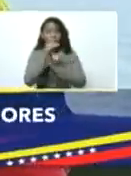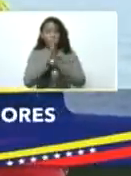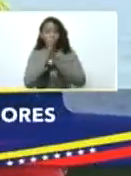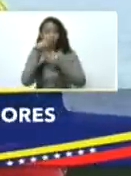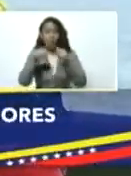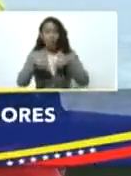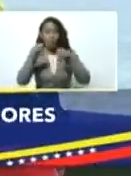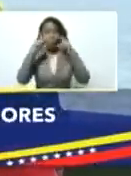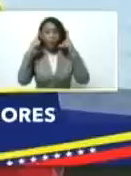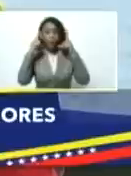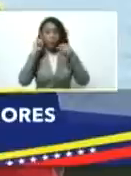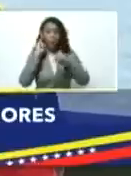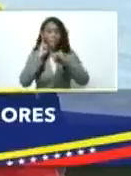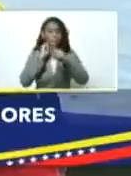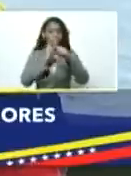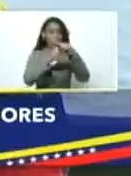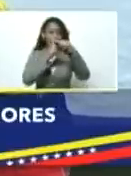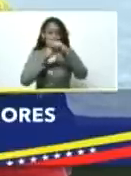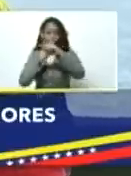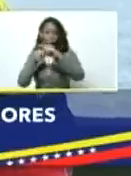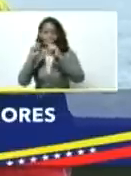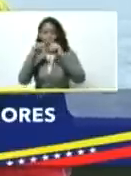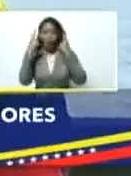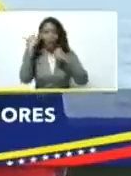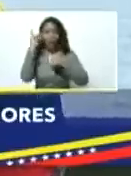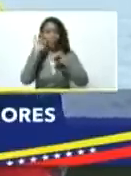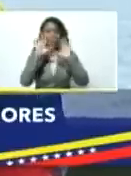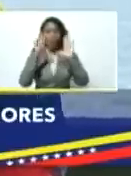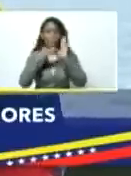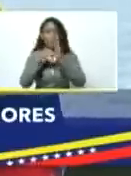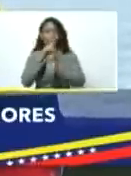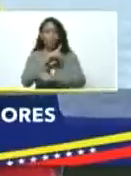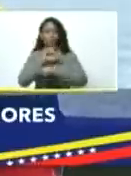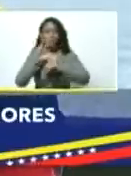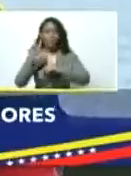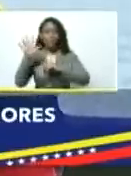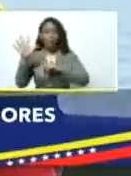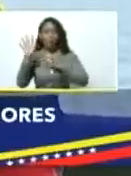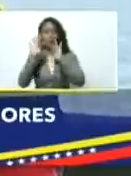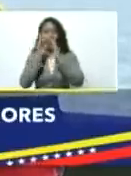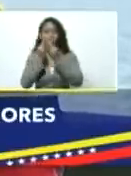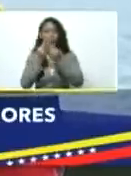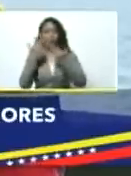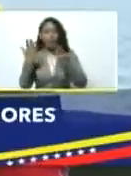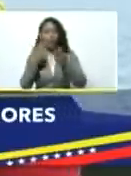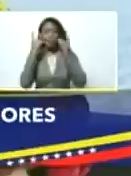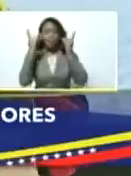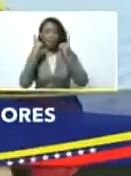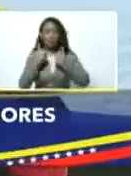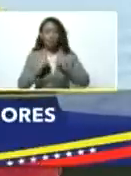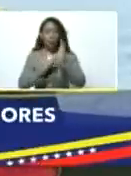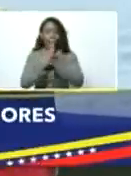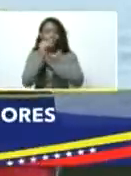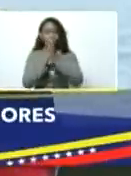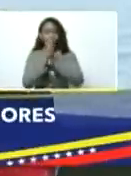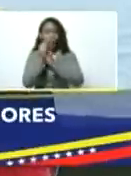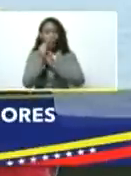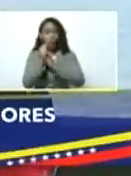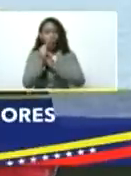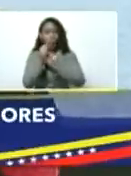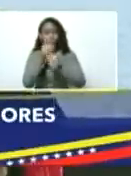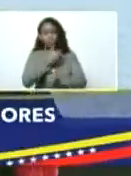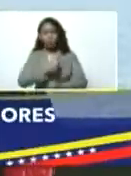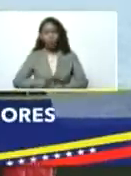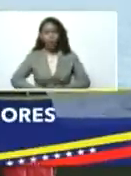Guaira e identificamos que en La Guaira tenemos 10.135 familias que han decidido emprender,